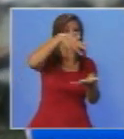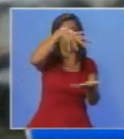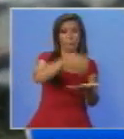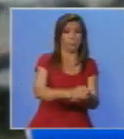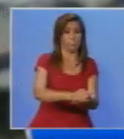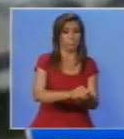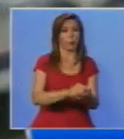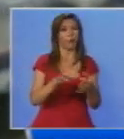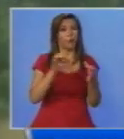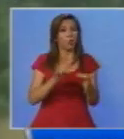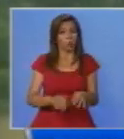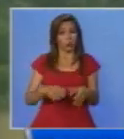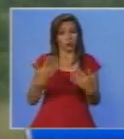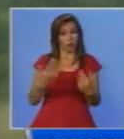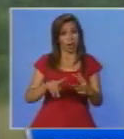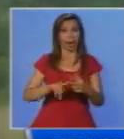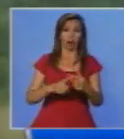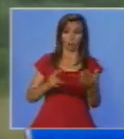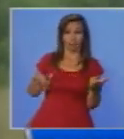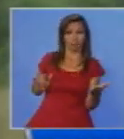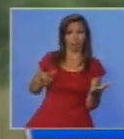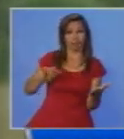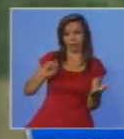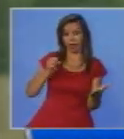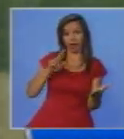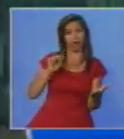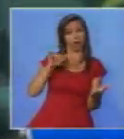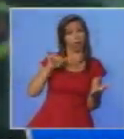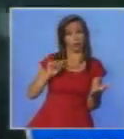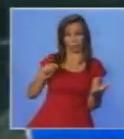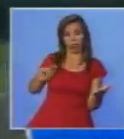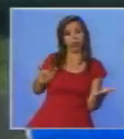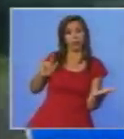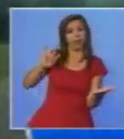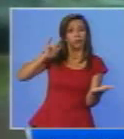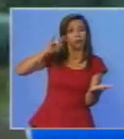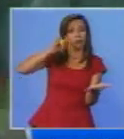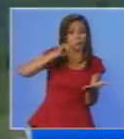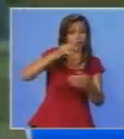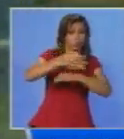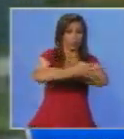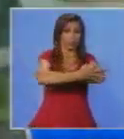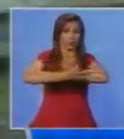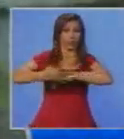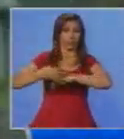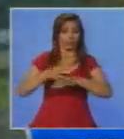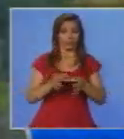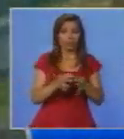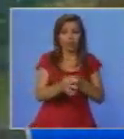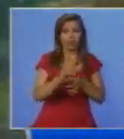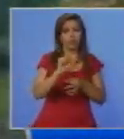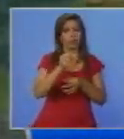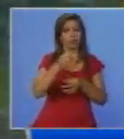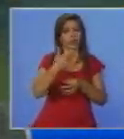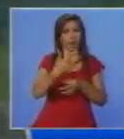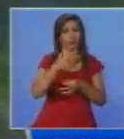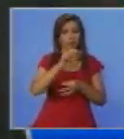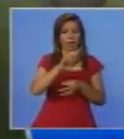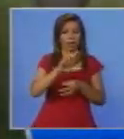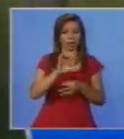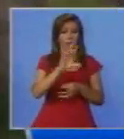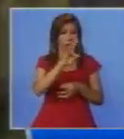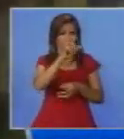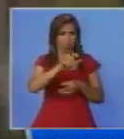tierra pocos minutos después de despegar de Sarayacu, rumbo a Chelmera este miércoles. Con 7 personas a